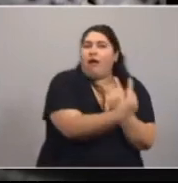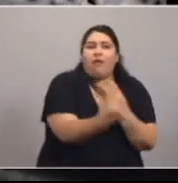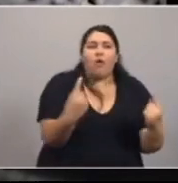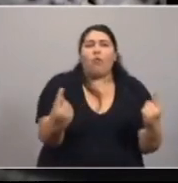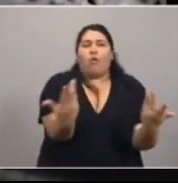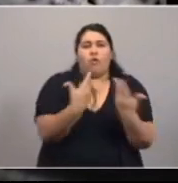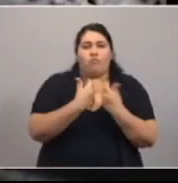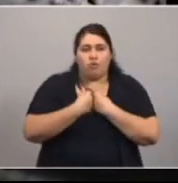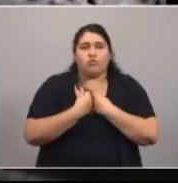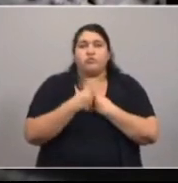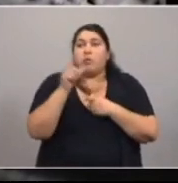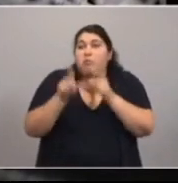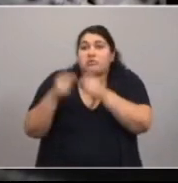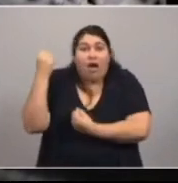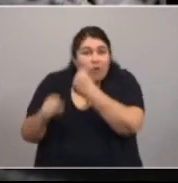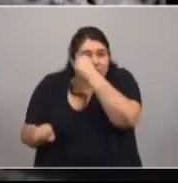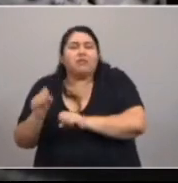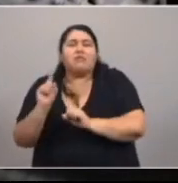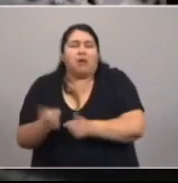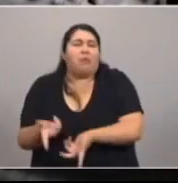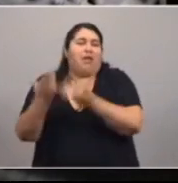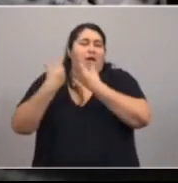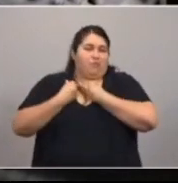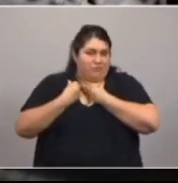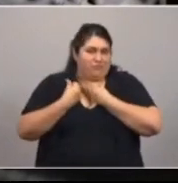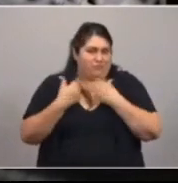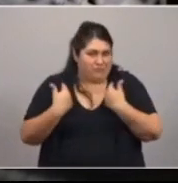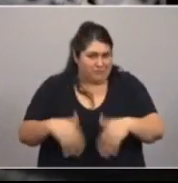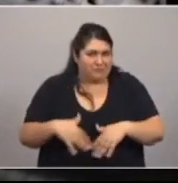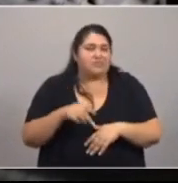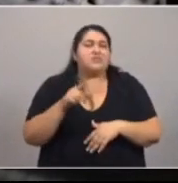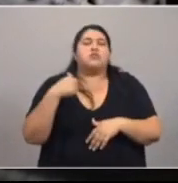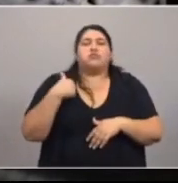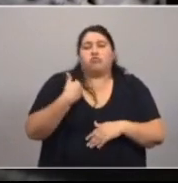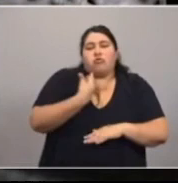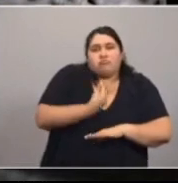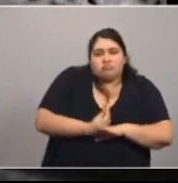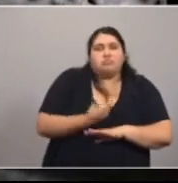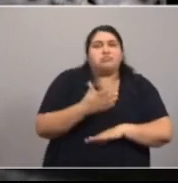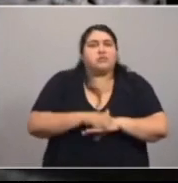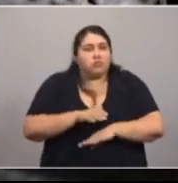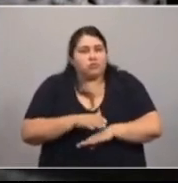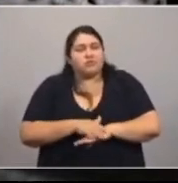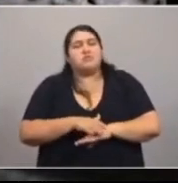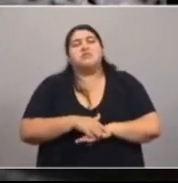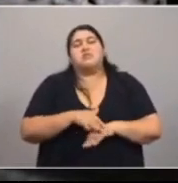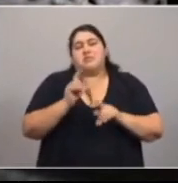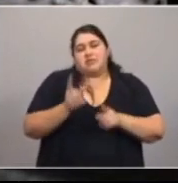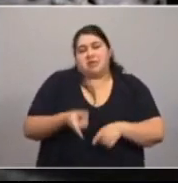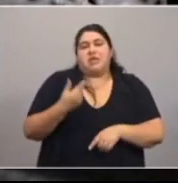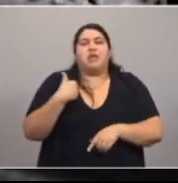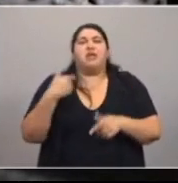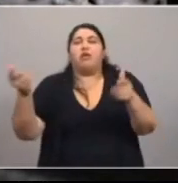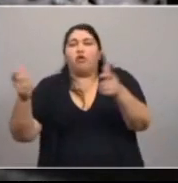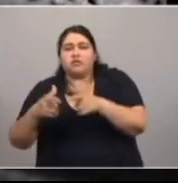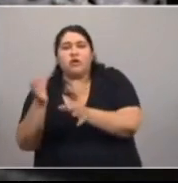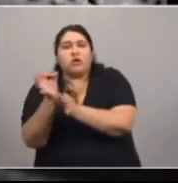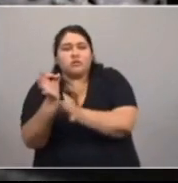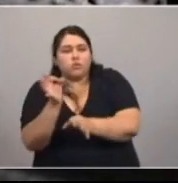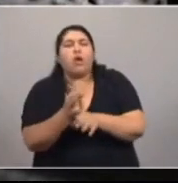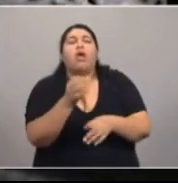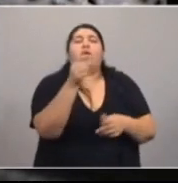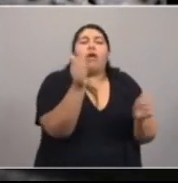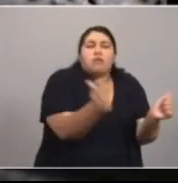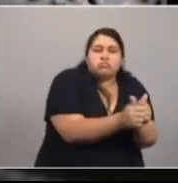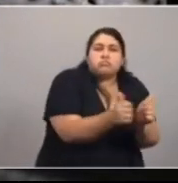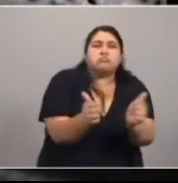hablo de los que tenemos responsabilidad de gobierno y de legislación, como consejeros escolares y concejales, sino también fundamentalmente de